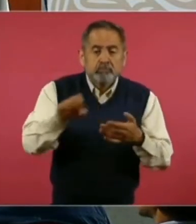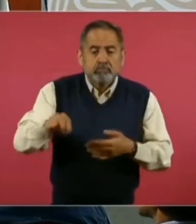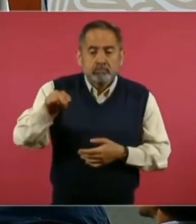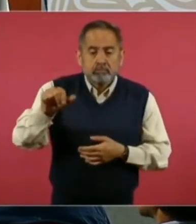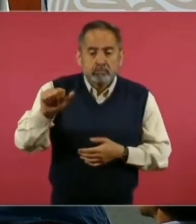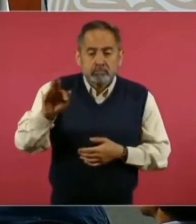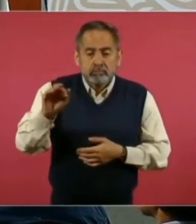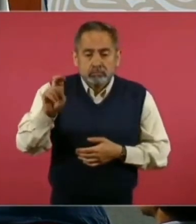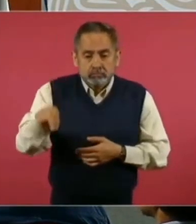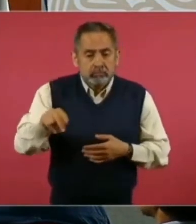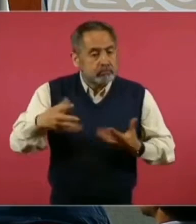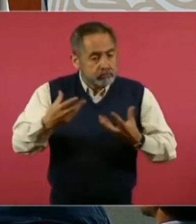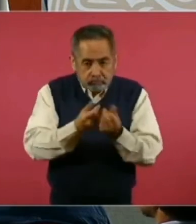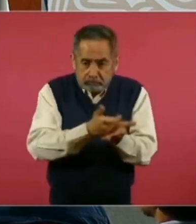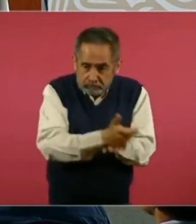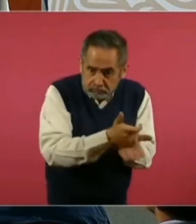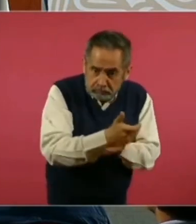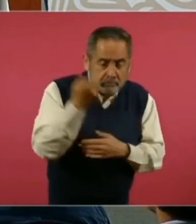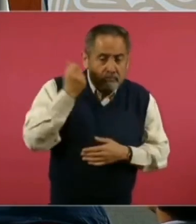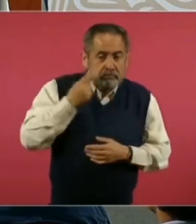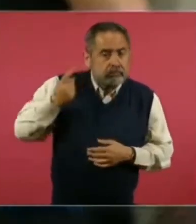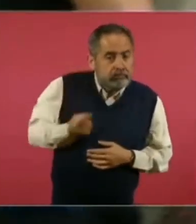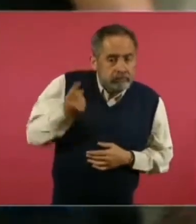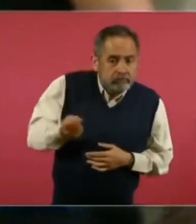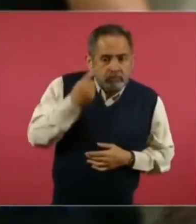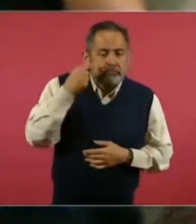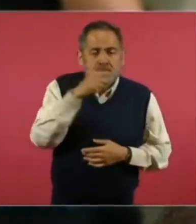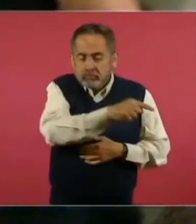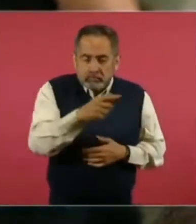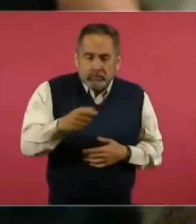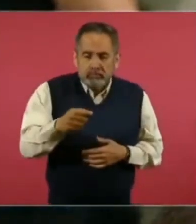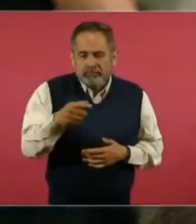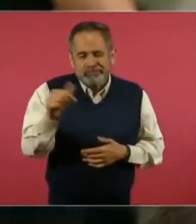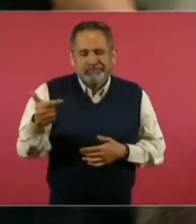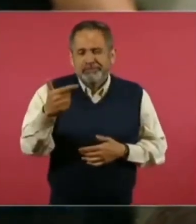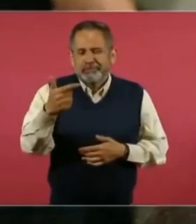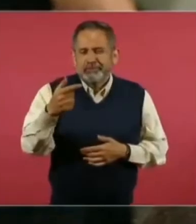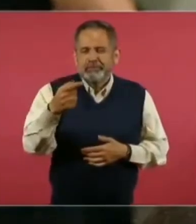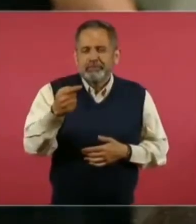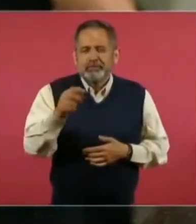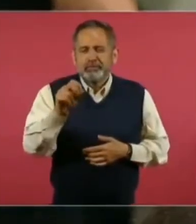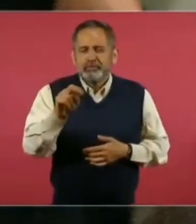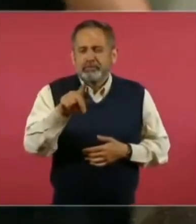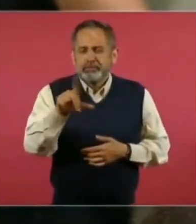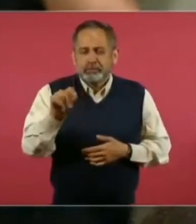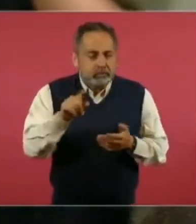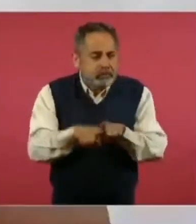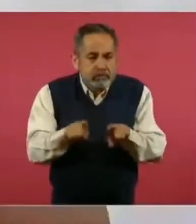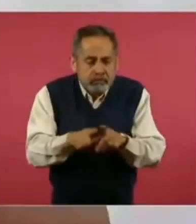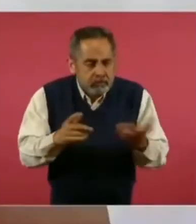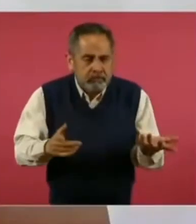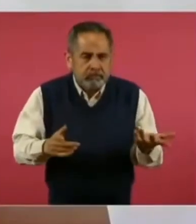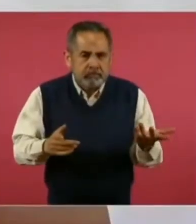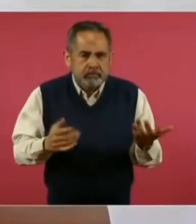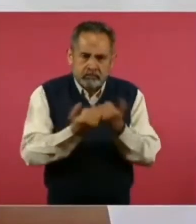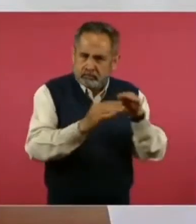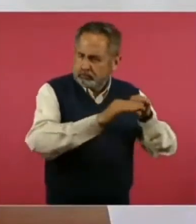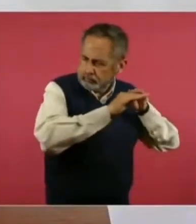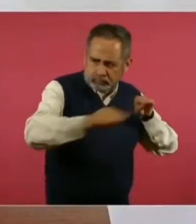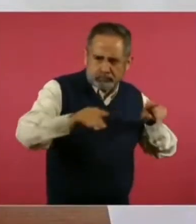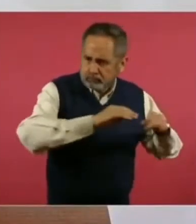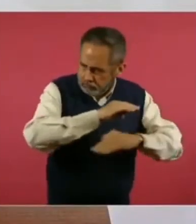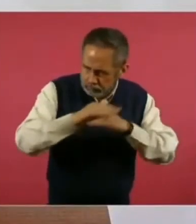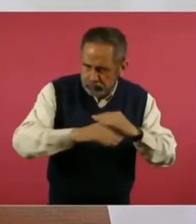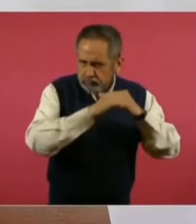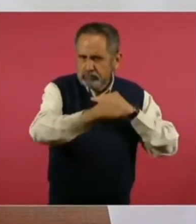Ángel Gurría también una pensión vitalicia. Si no es momento de revisar estos privilegios de forma pareja y